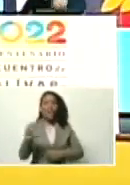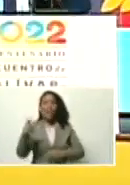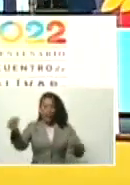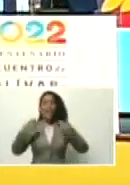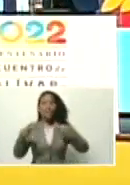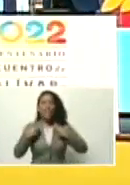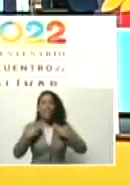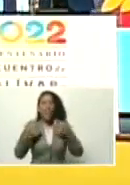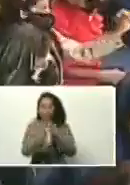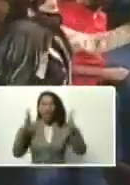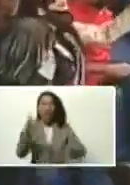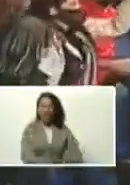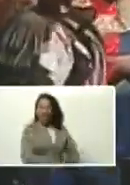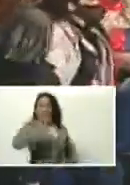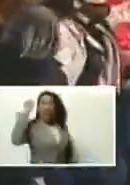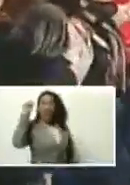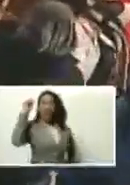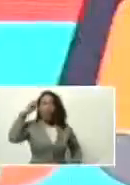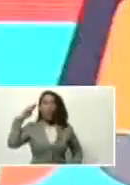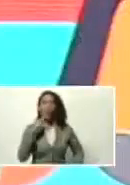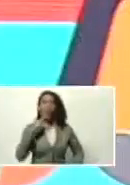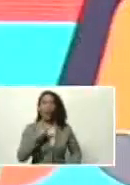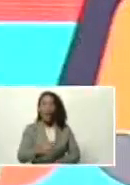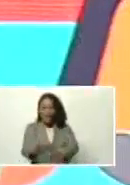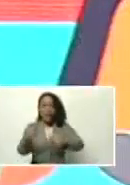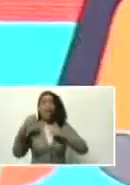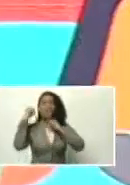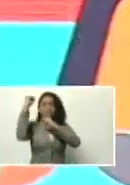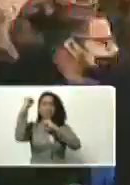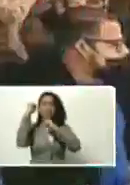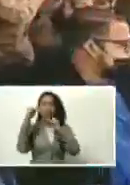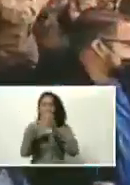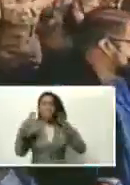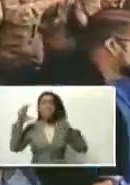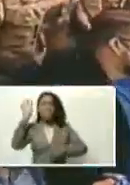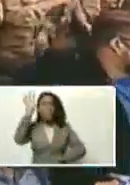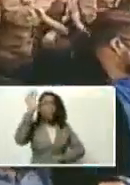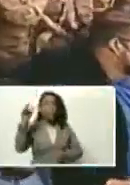el gran libertador Simón Bolívar! ¡Que viva la patria grande!